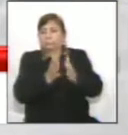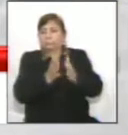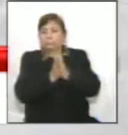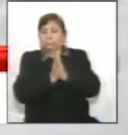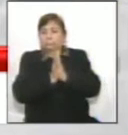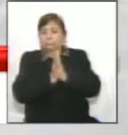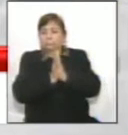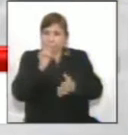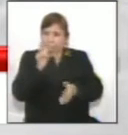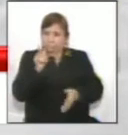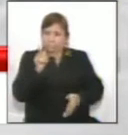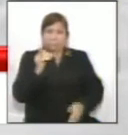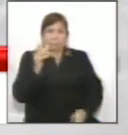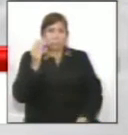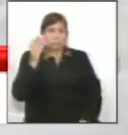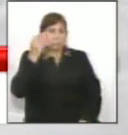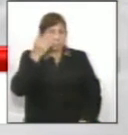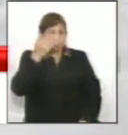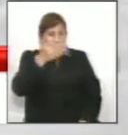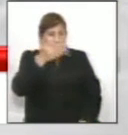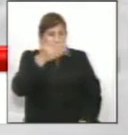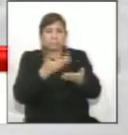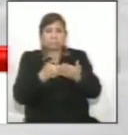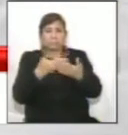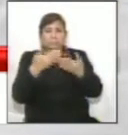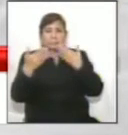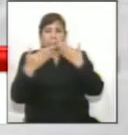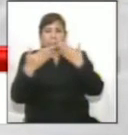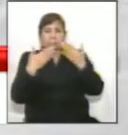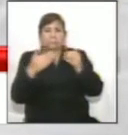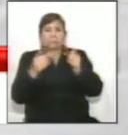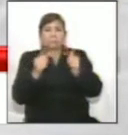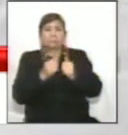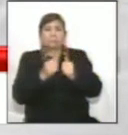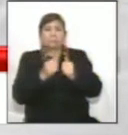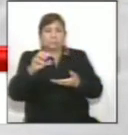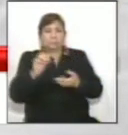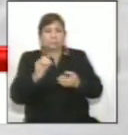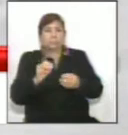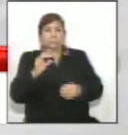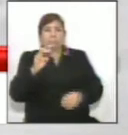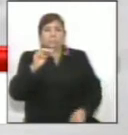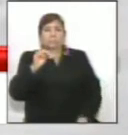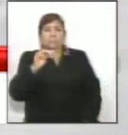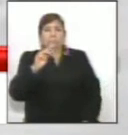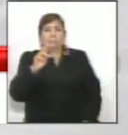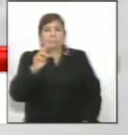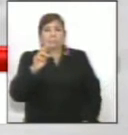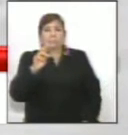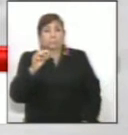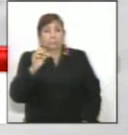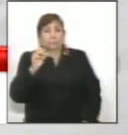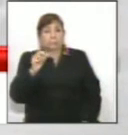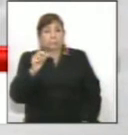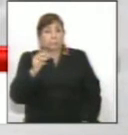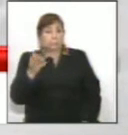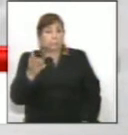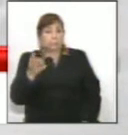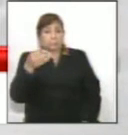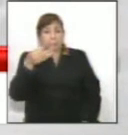vaya usted y retome ese diálogo con el pueblo del Datén del Marañón y Requena. Sus demandas son